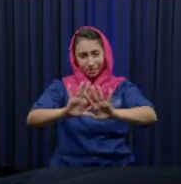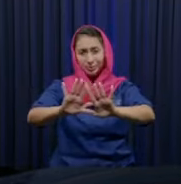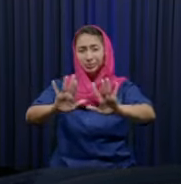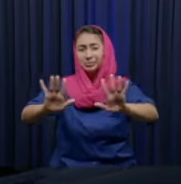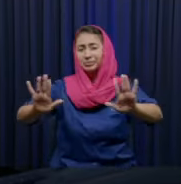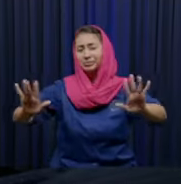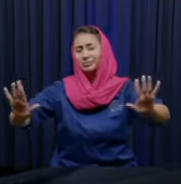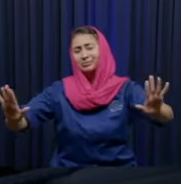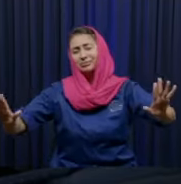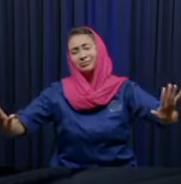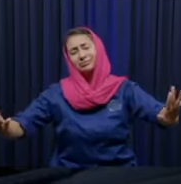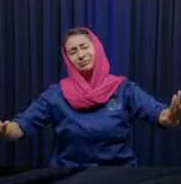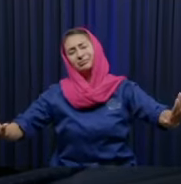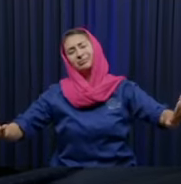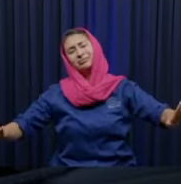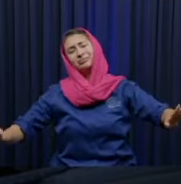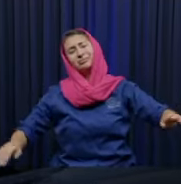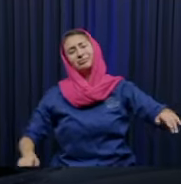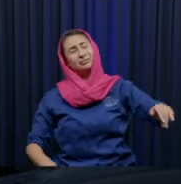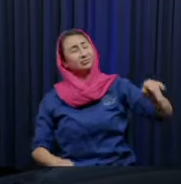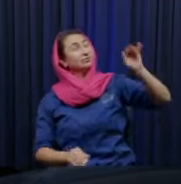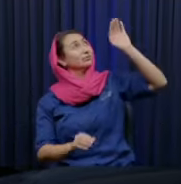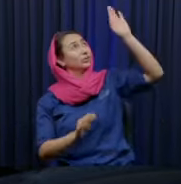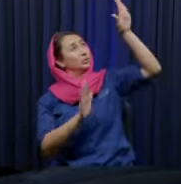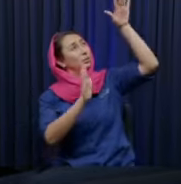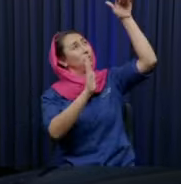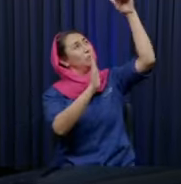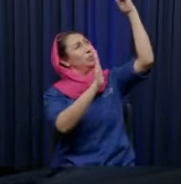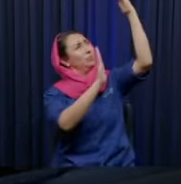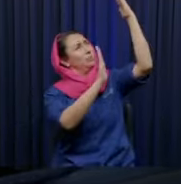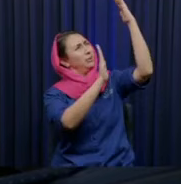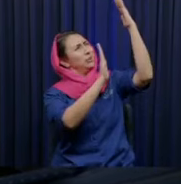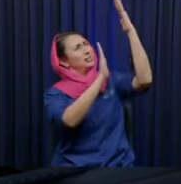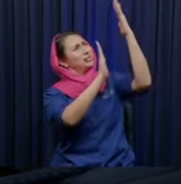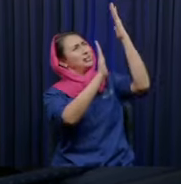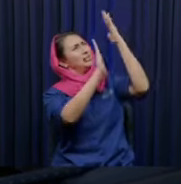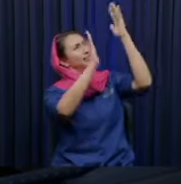tu presencia nos llenará.